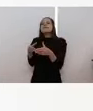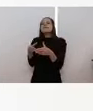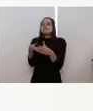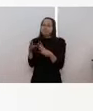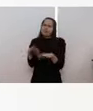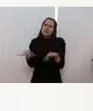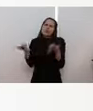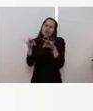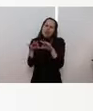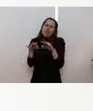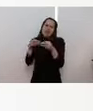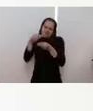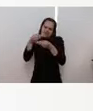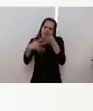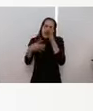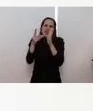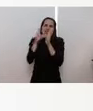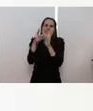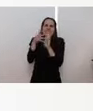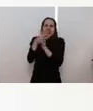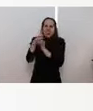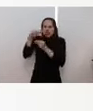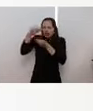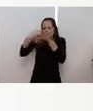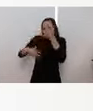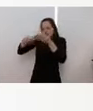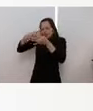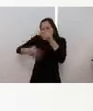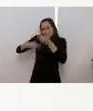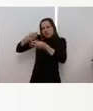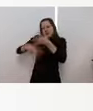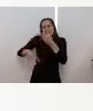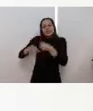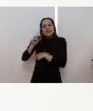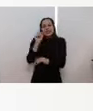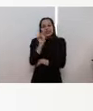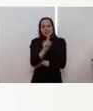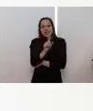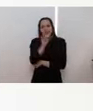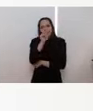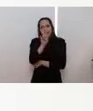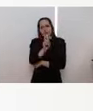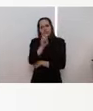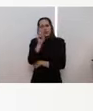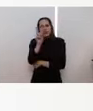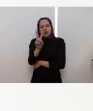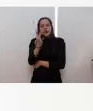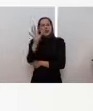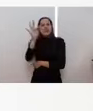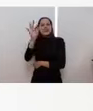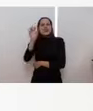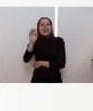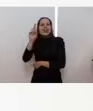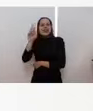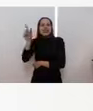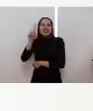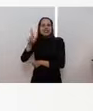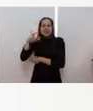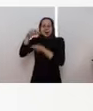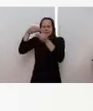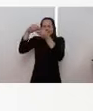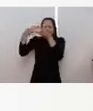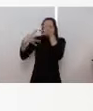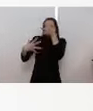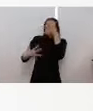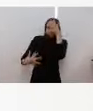almacenamiento de datos de gestión de datos tenemos 172 teras de capacidad almacenamiento de información